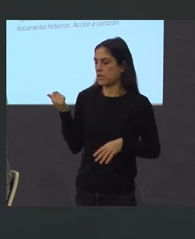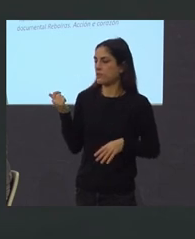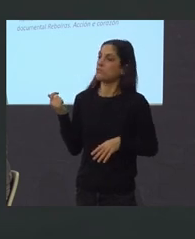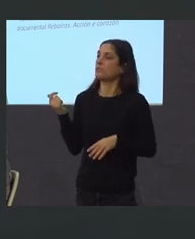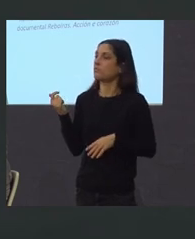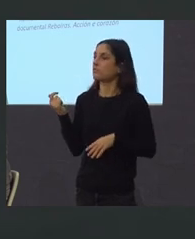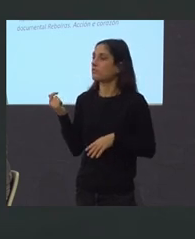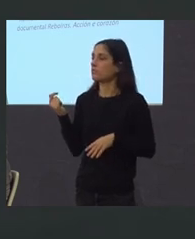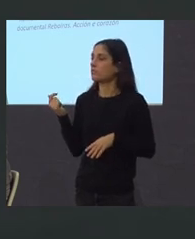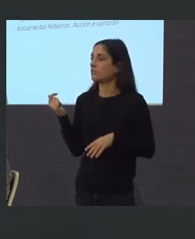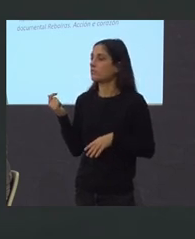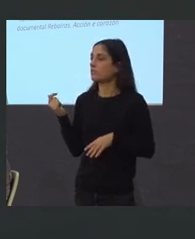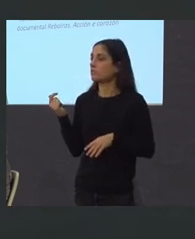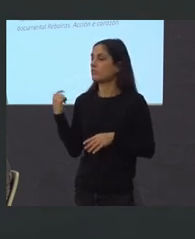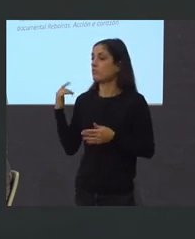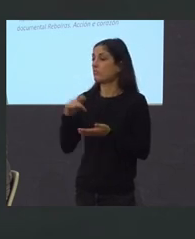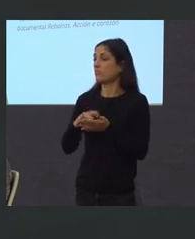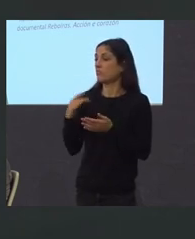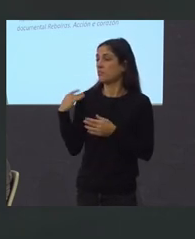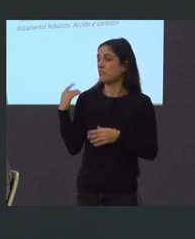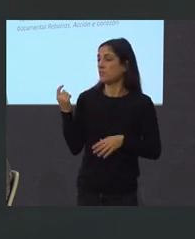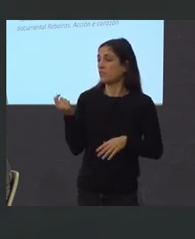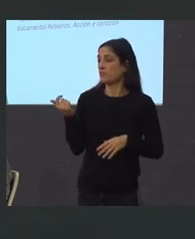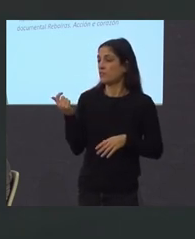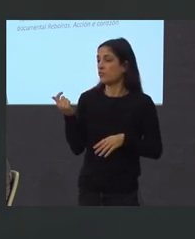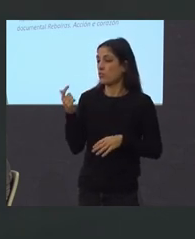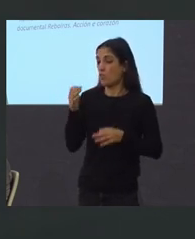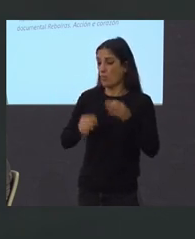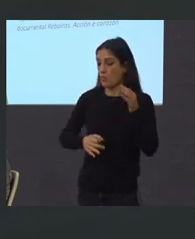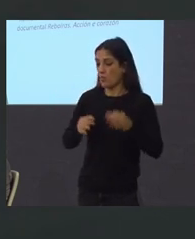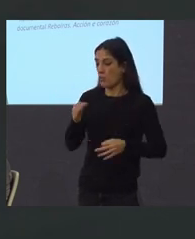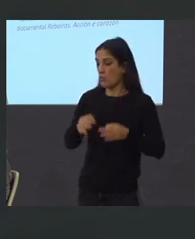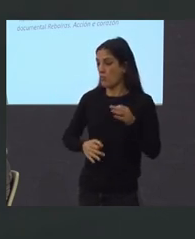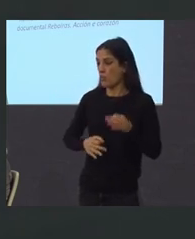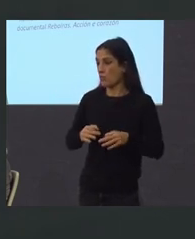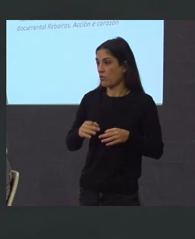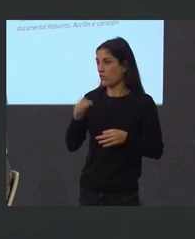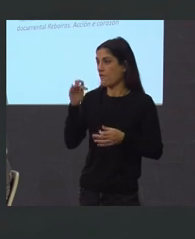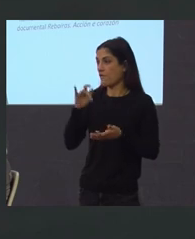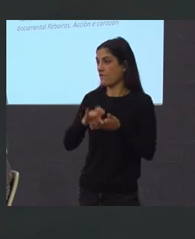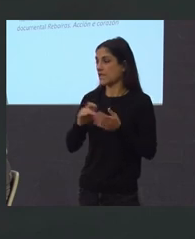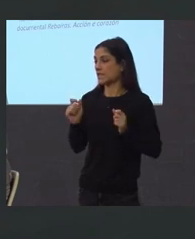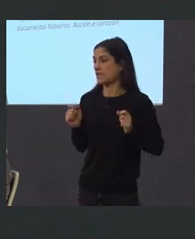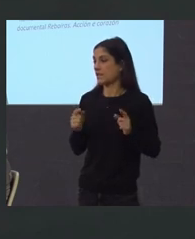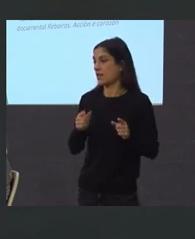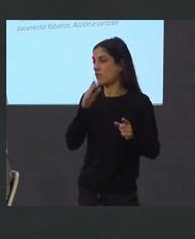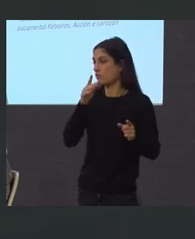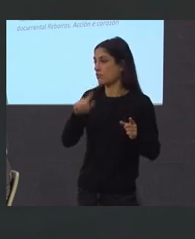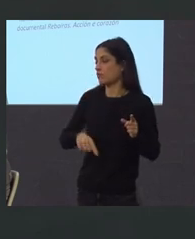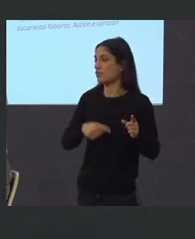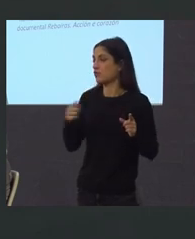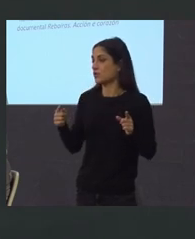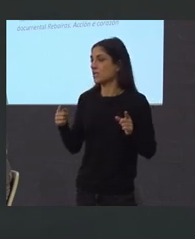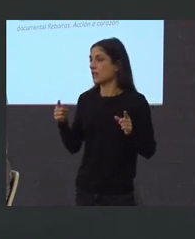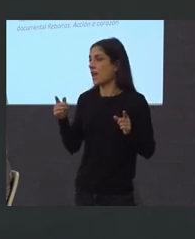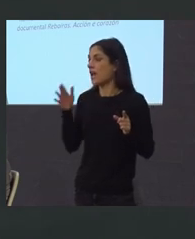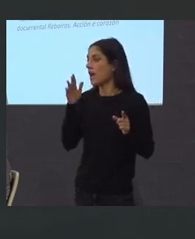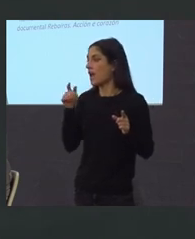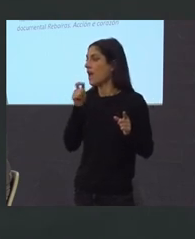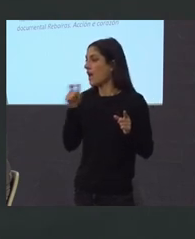foi fechada por orden judicial por unha acusacións que logo foron